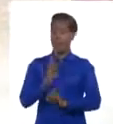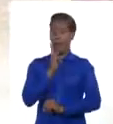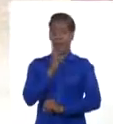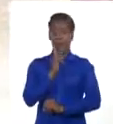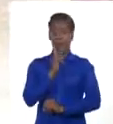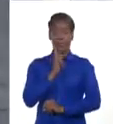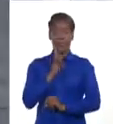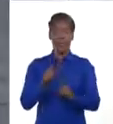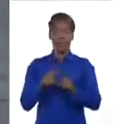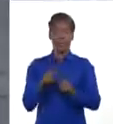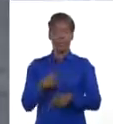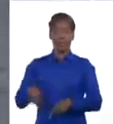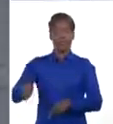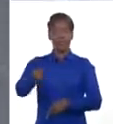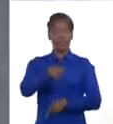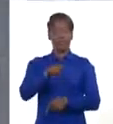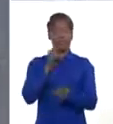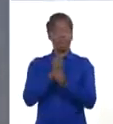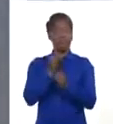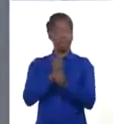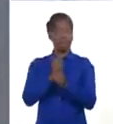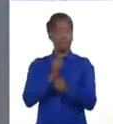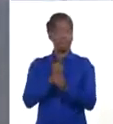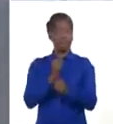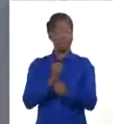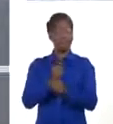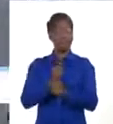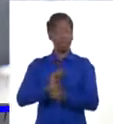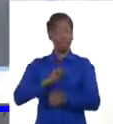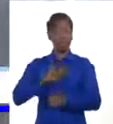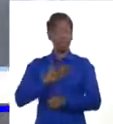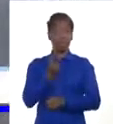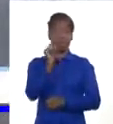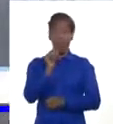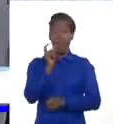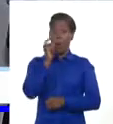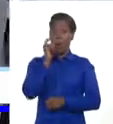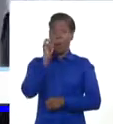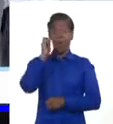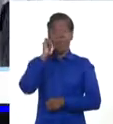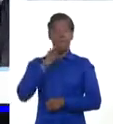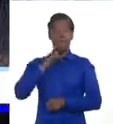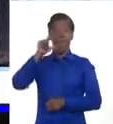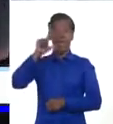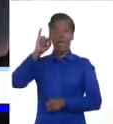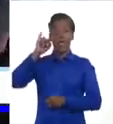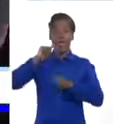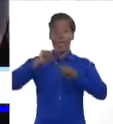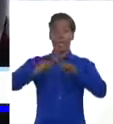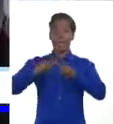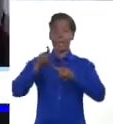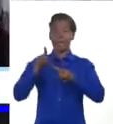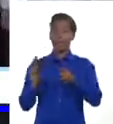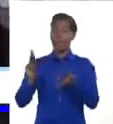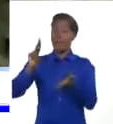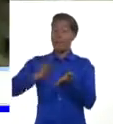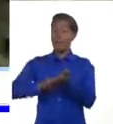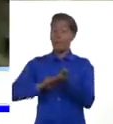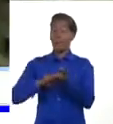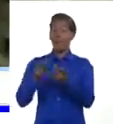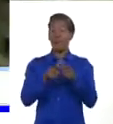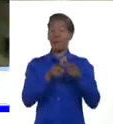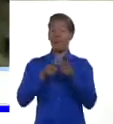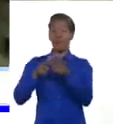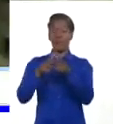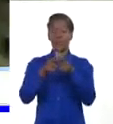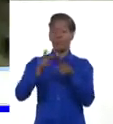título honorífico de Héroe del Trabajo de la República de Cuba, Félix Balbino Fumero Espósito, asociado a la organización de base de la ANAP en